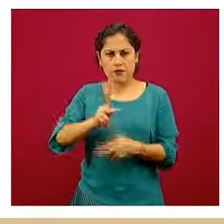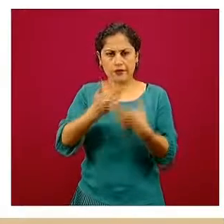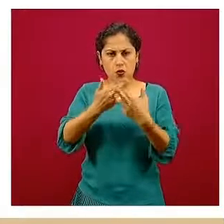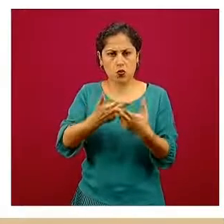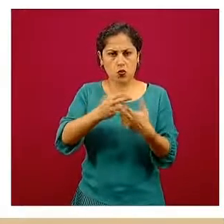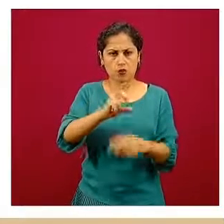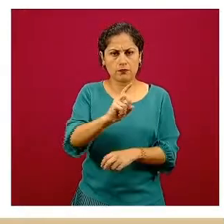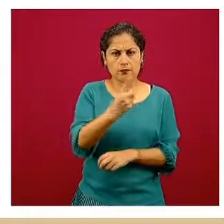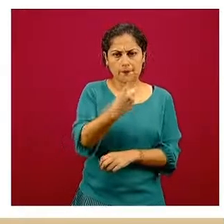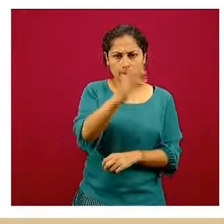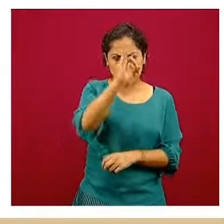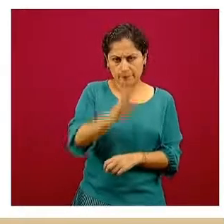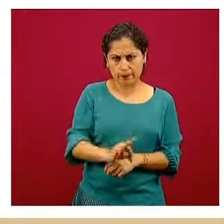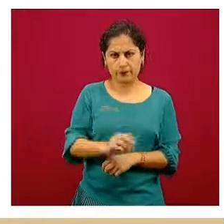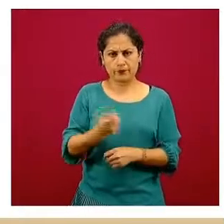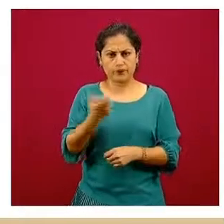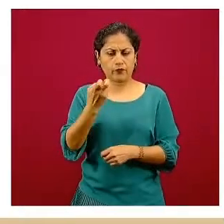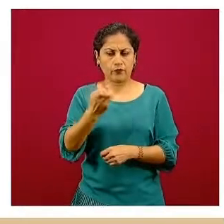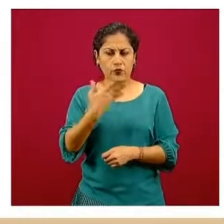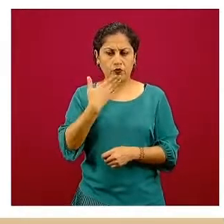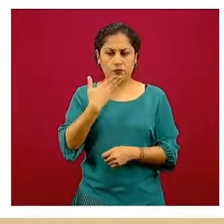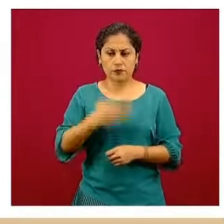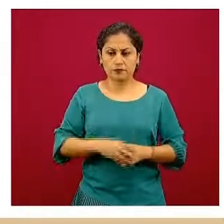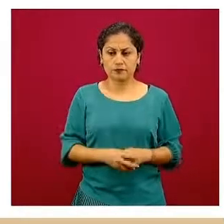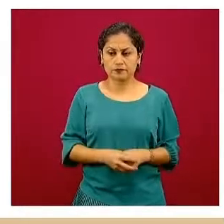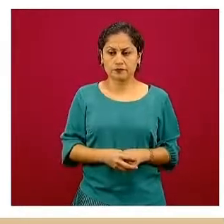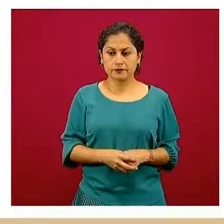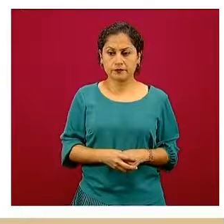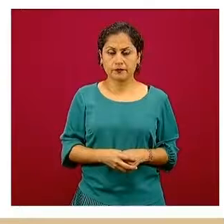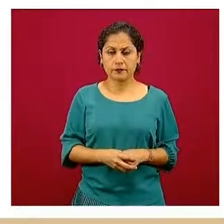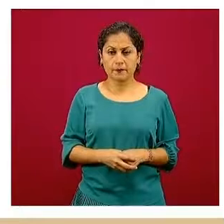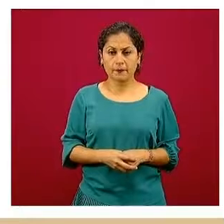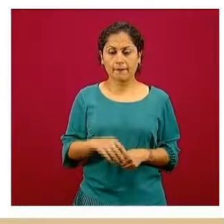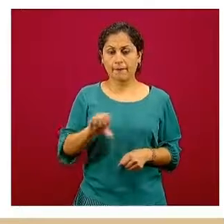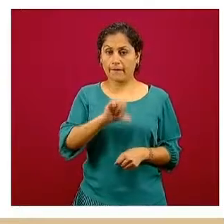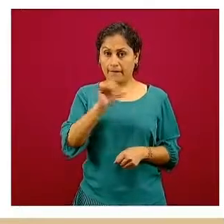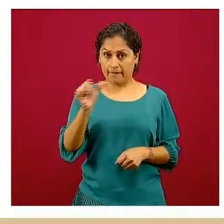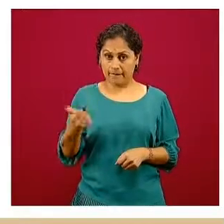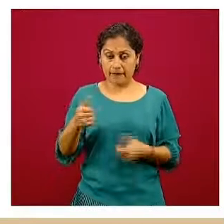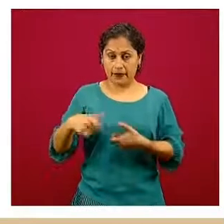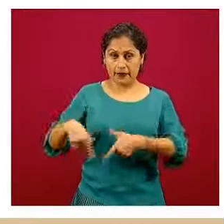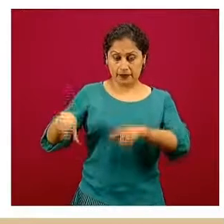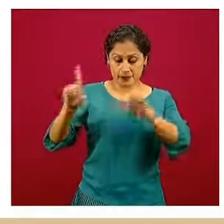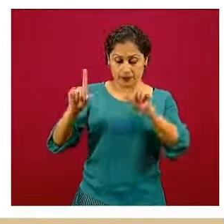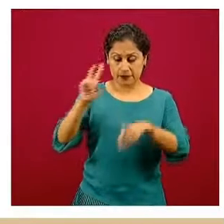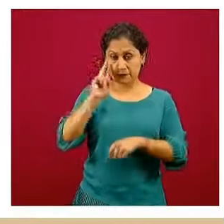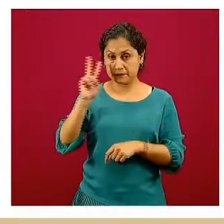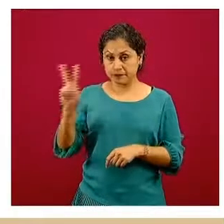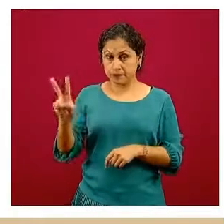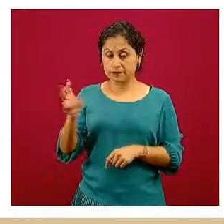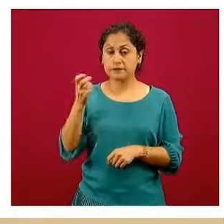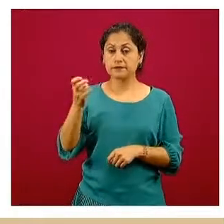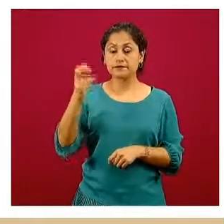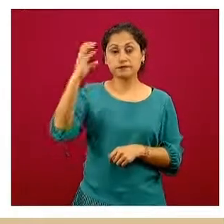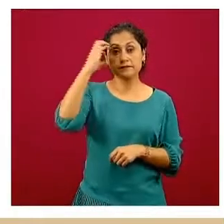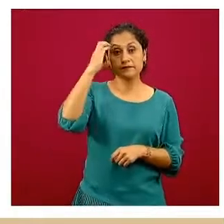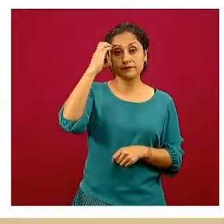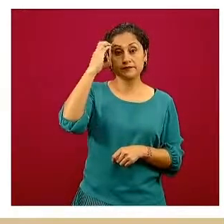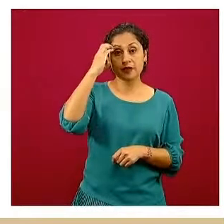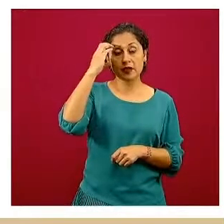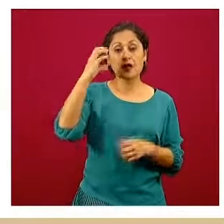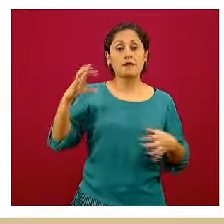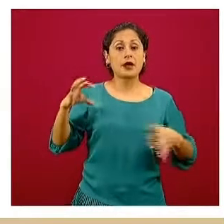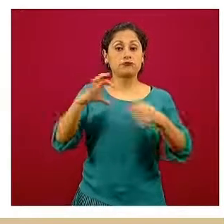un 31%, lo cual es bastante bueno. En la siguiente diapositiva, que son específicamente las camas